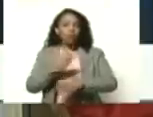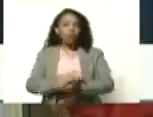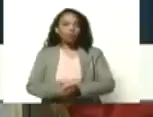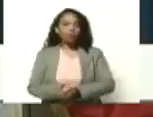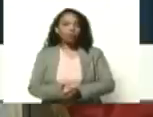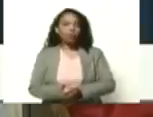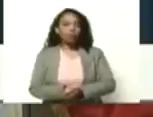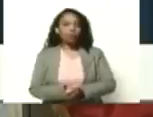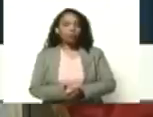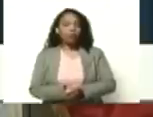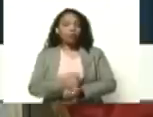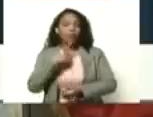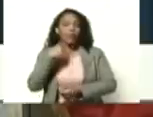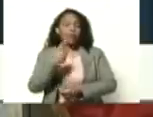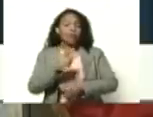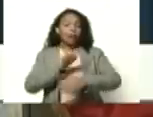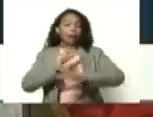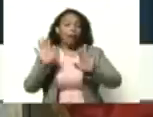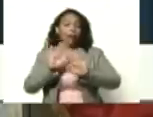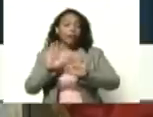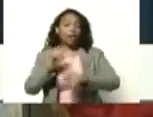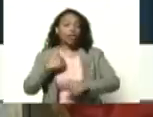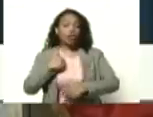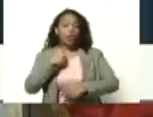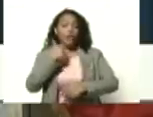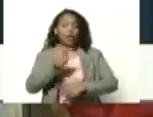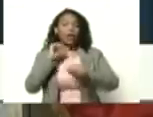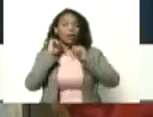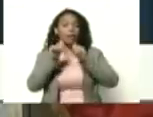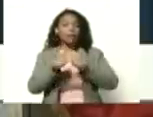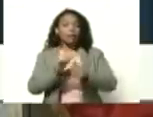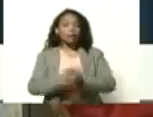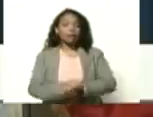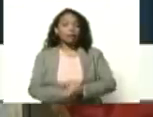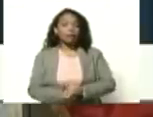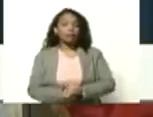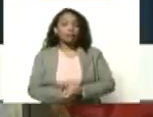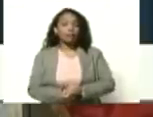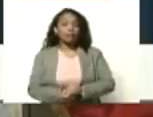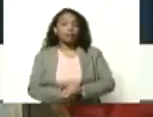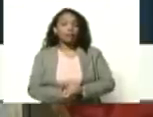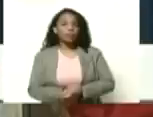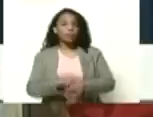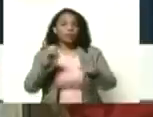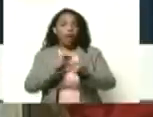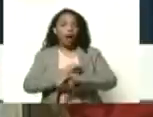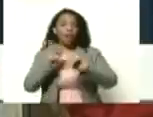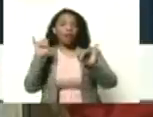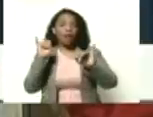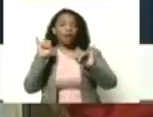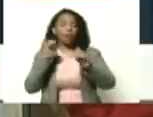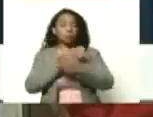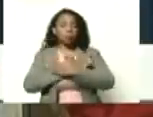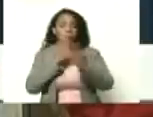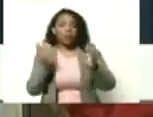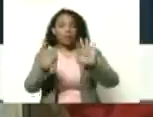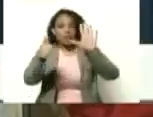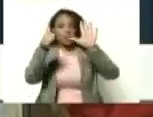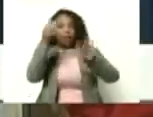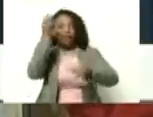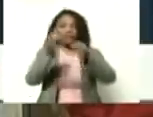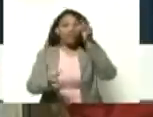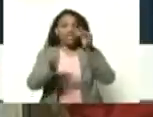referir que ya como lo dije inicialmente al final dispusimos de seis fiscales